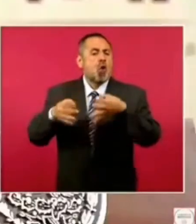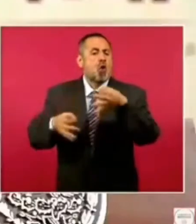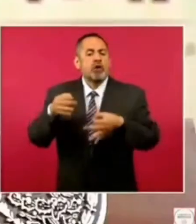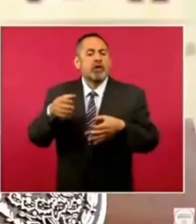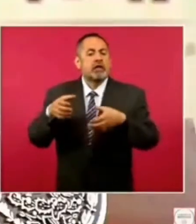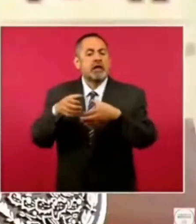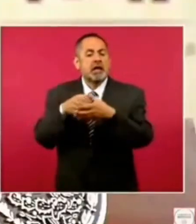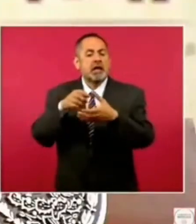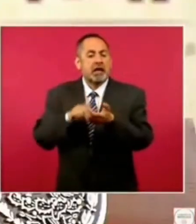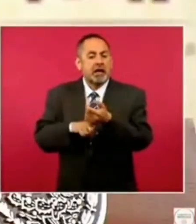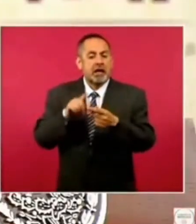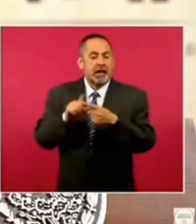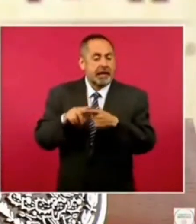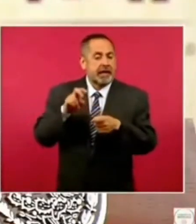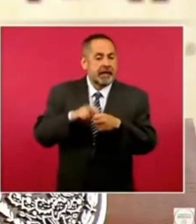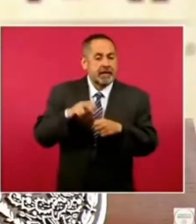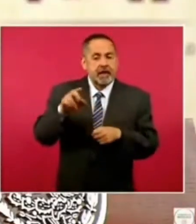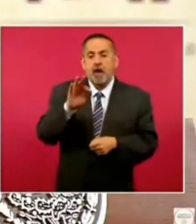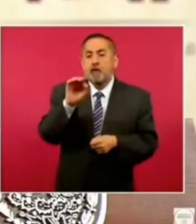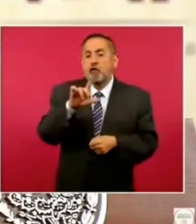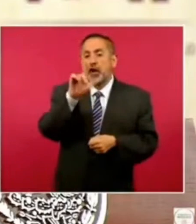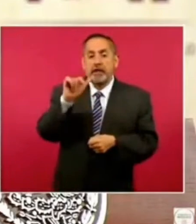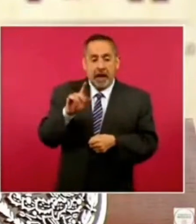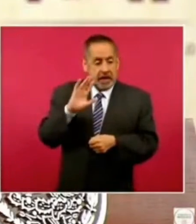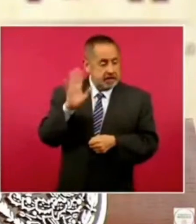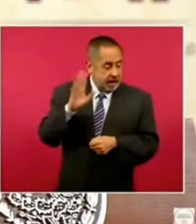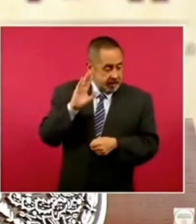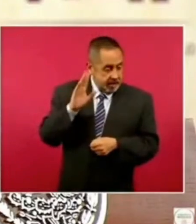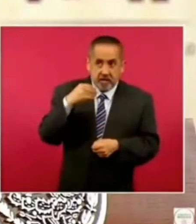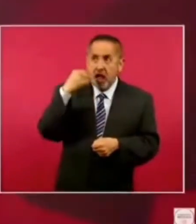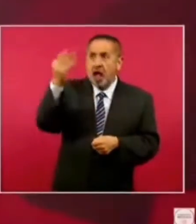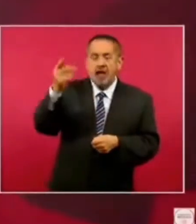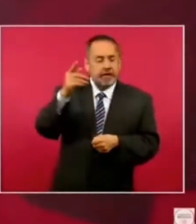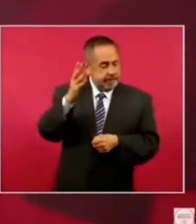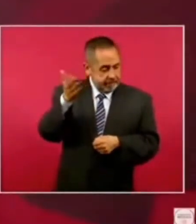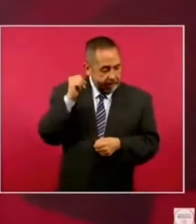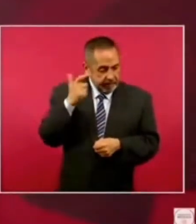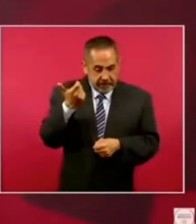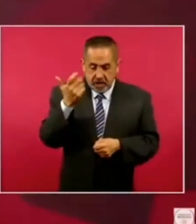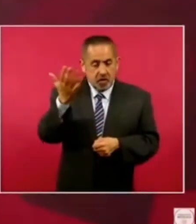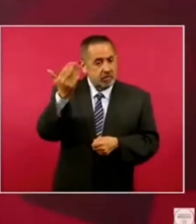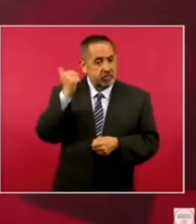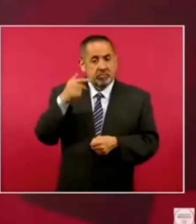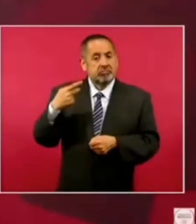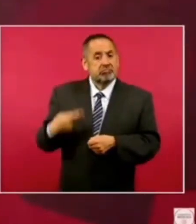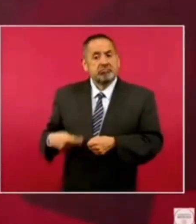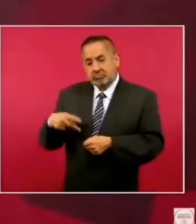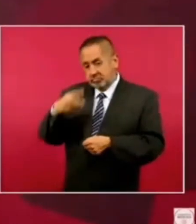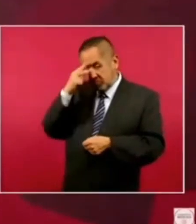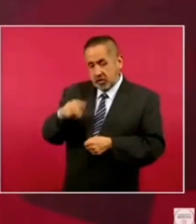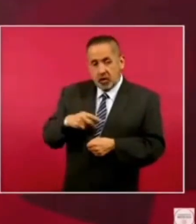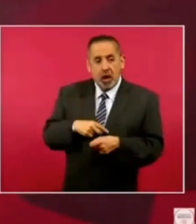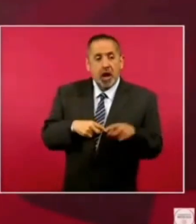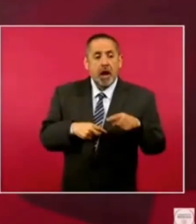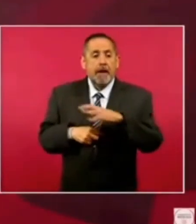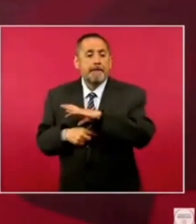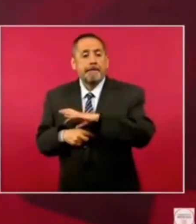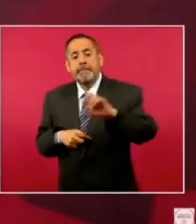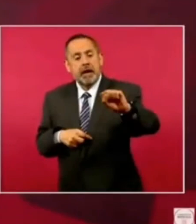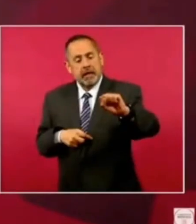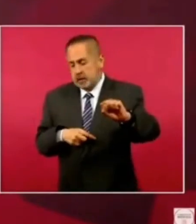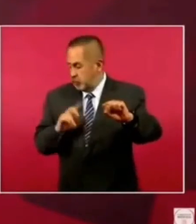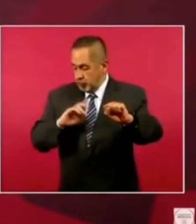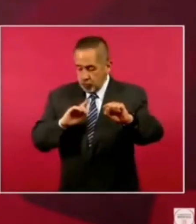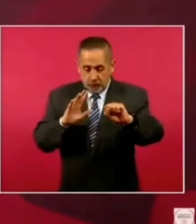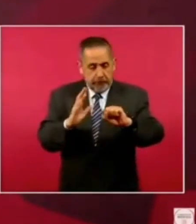Condado de Miami-Dade, Florida, para la recuperación de los activos adquiridos con los